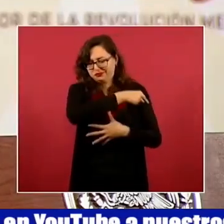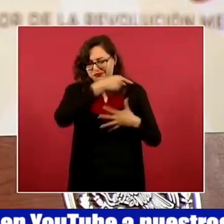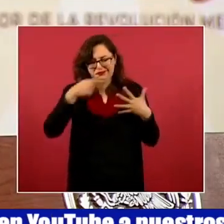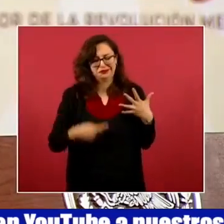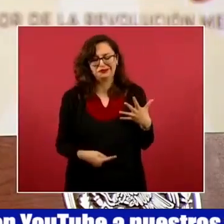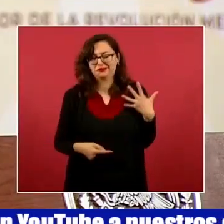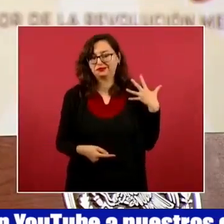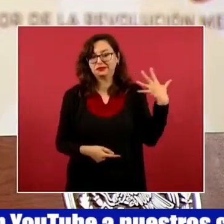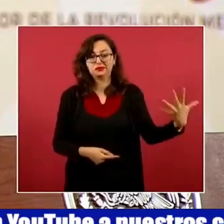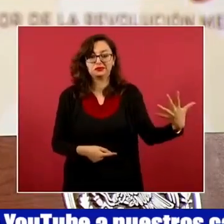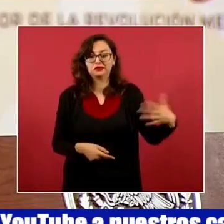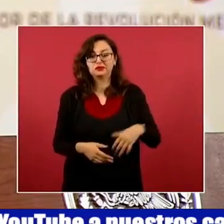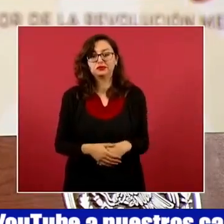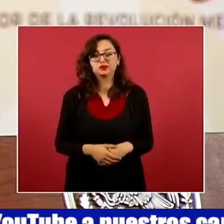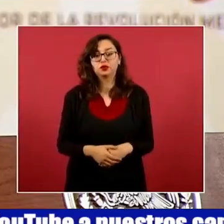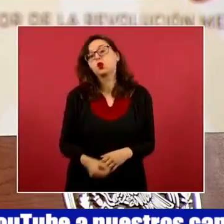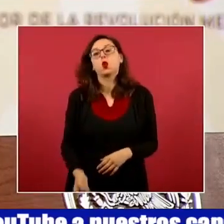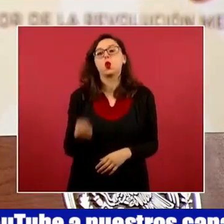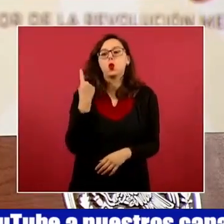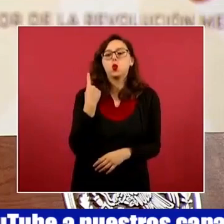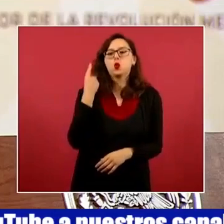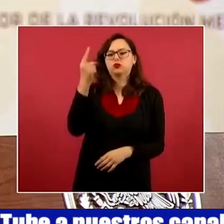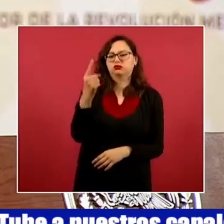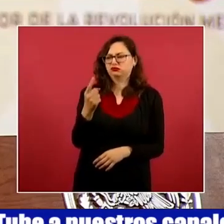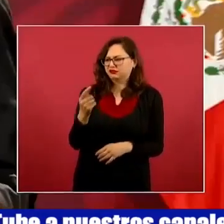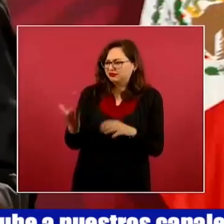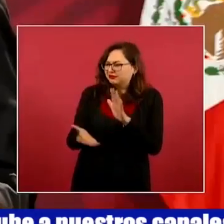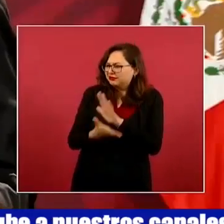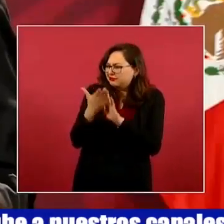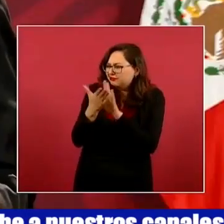hacer muro fue el presidente Biden.